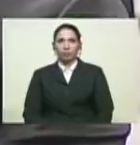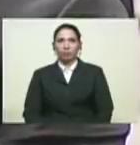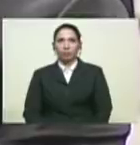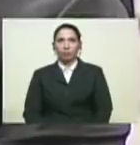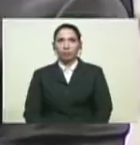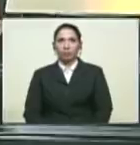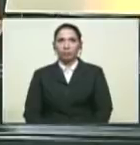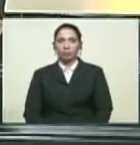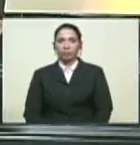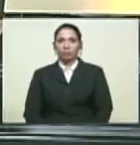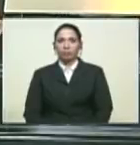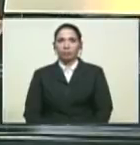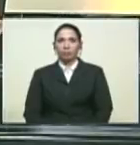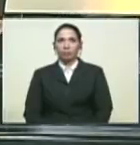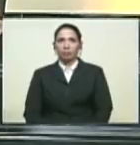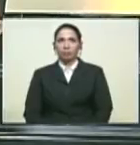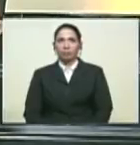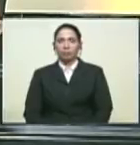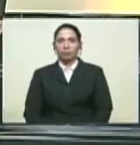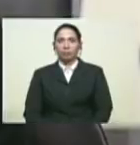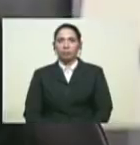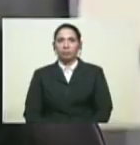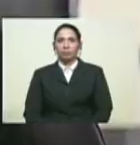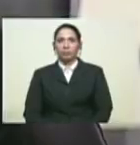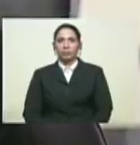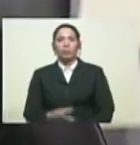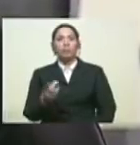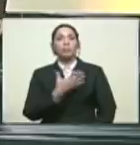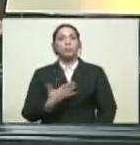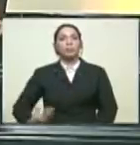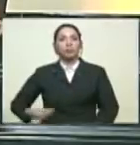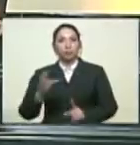ministro de Comunicación y vicepresidente de Comunicación y Cultura,